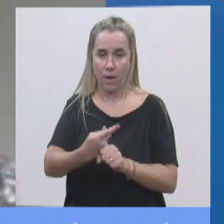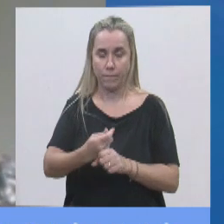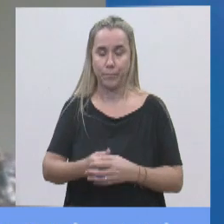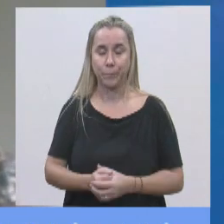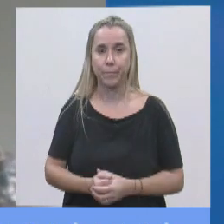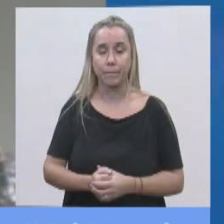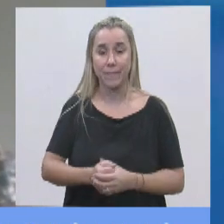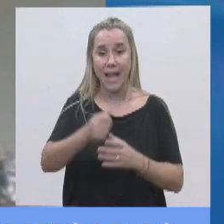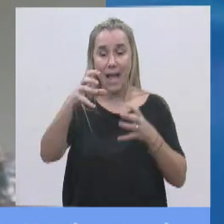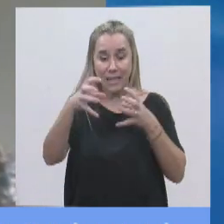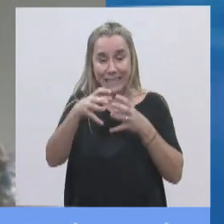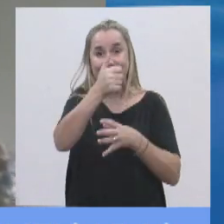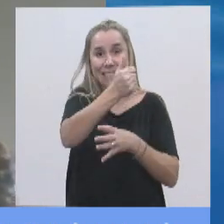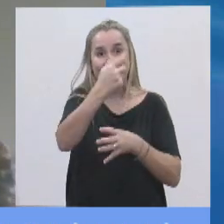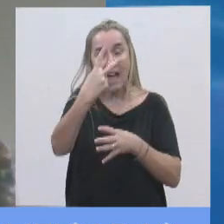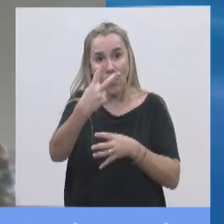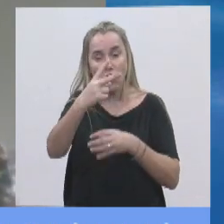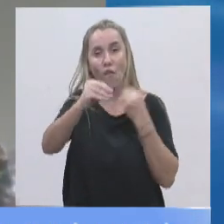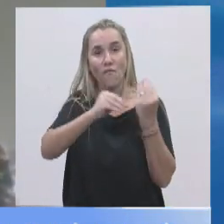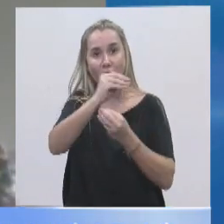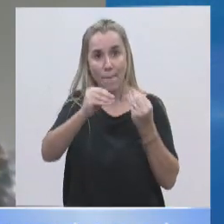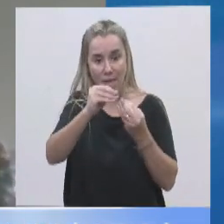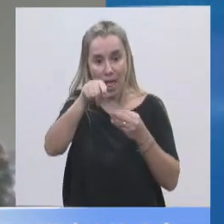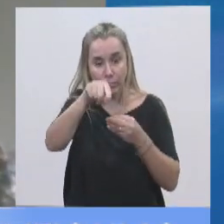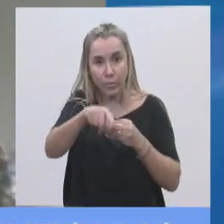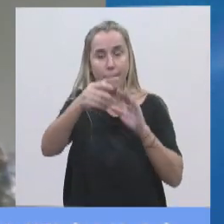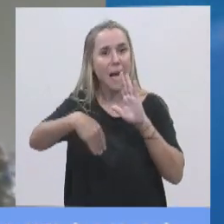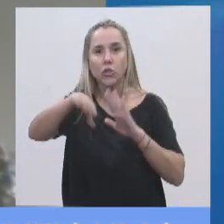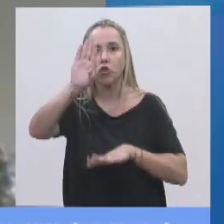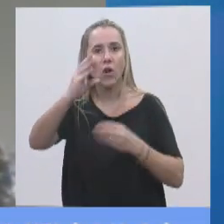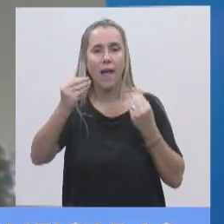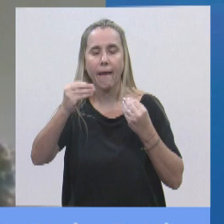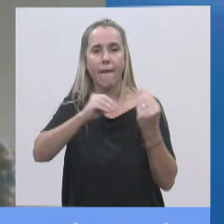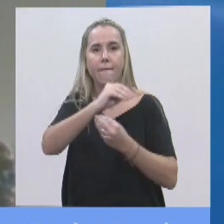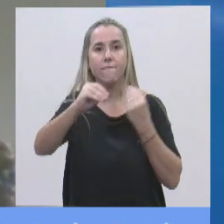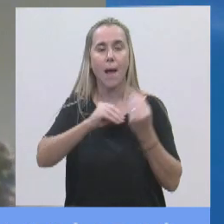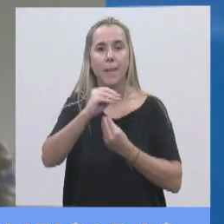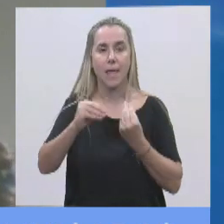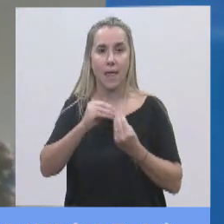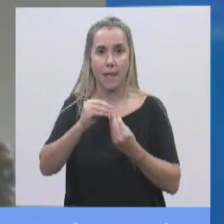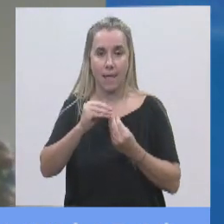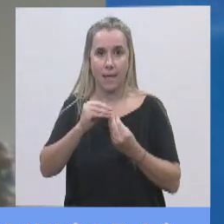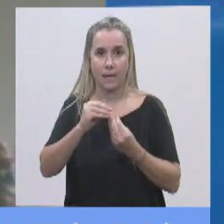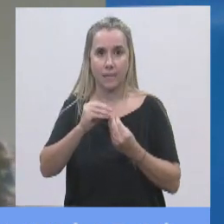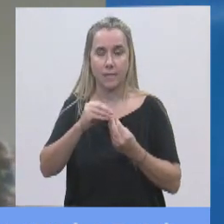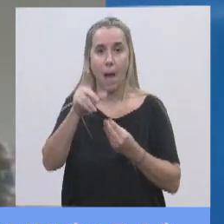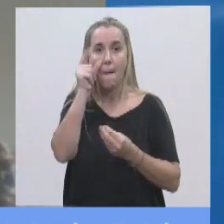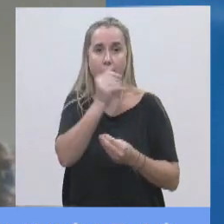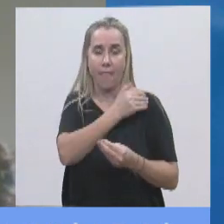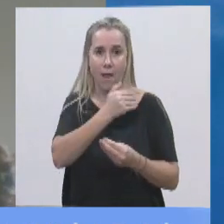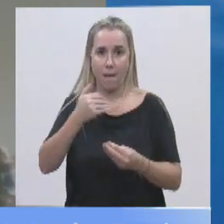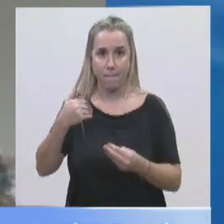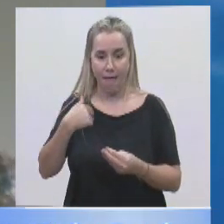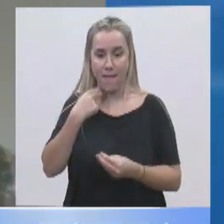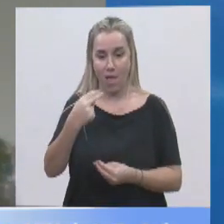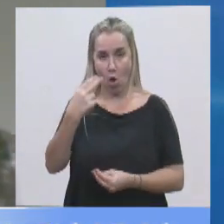de esas 62 familias, la mayoría son familias de padres, madres